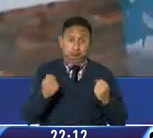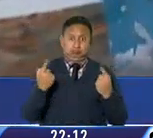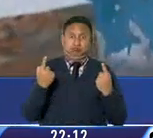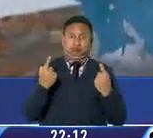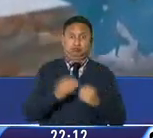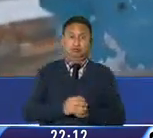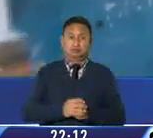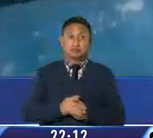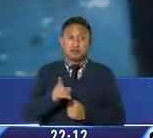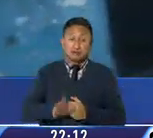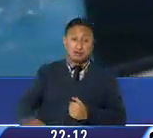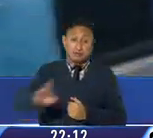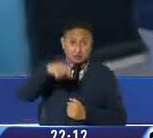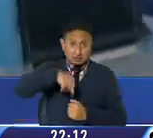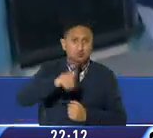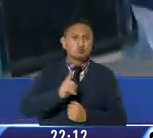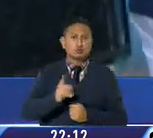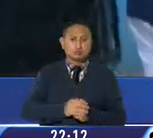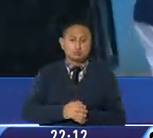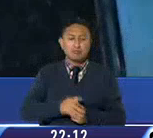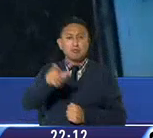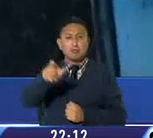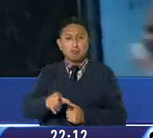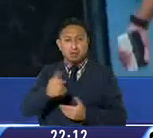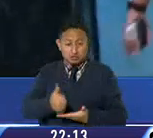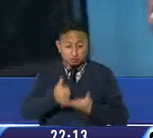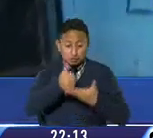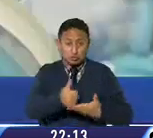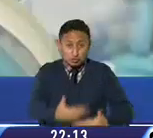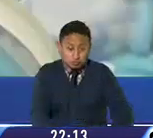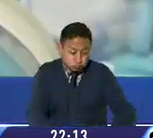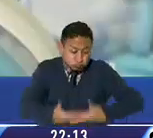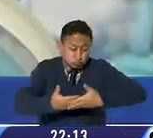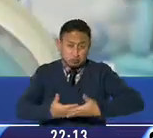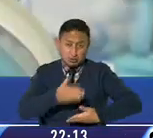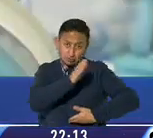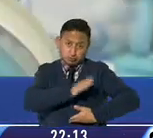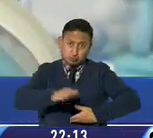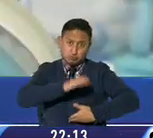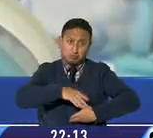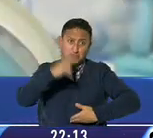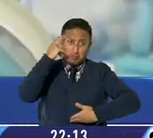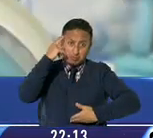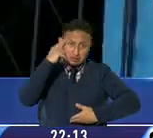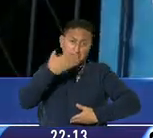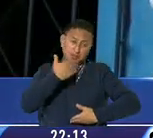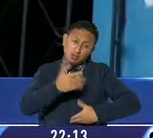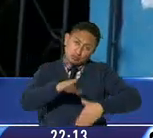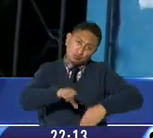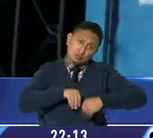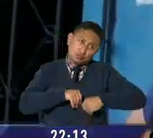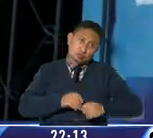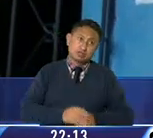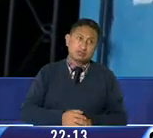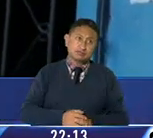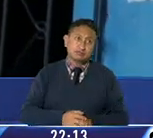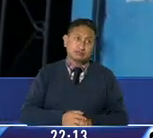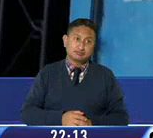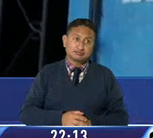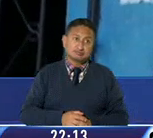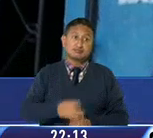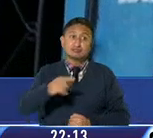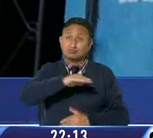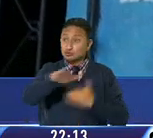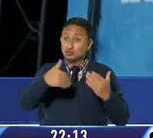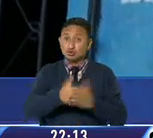aquel barrio. Y quienes lo encontraron y le dieron los primeros auxilios, hasta piensan en adoptarlo. Que queríamos quedarnos con el bebé todos aquí,